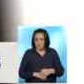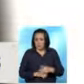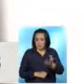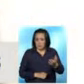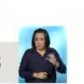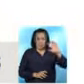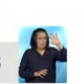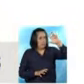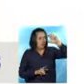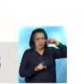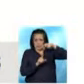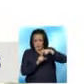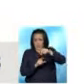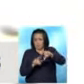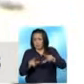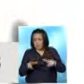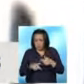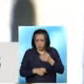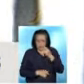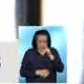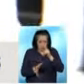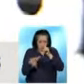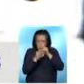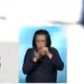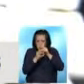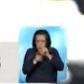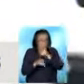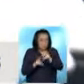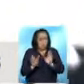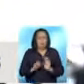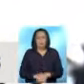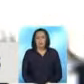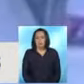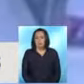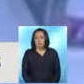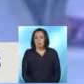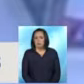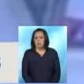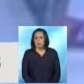Las cámaras de seguridad del local registraron sus movimientos.